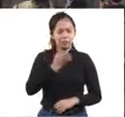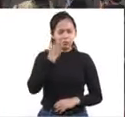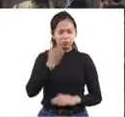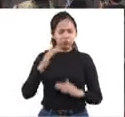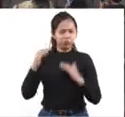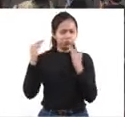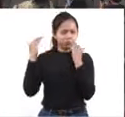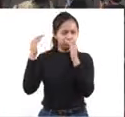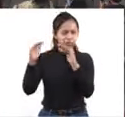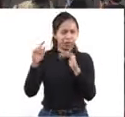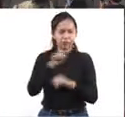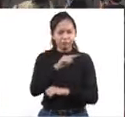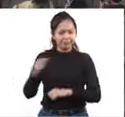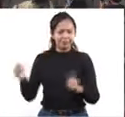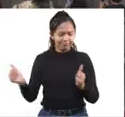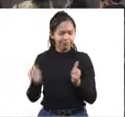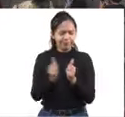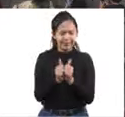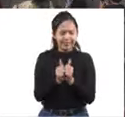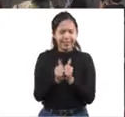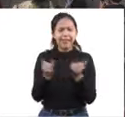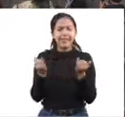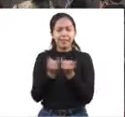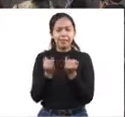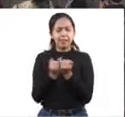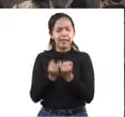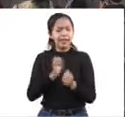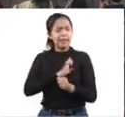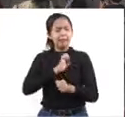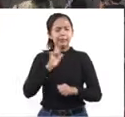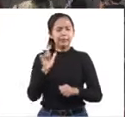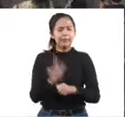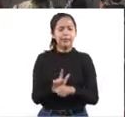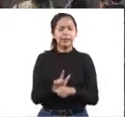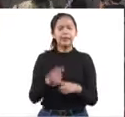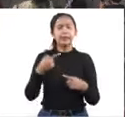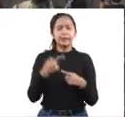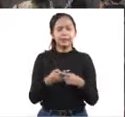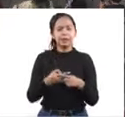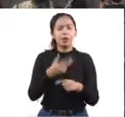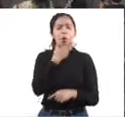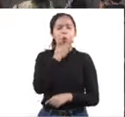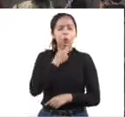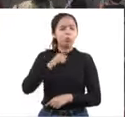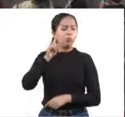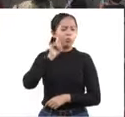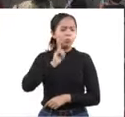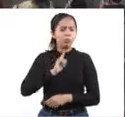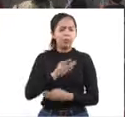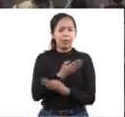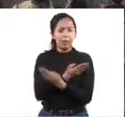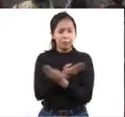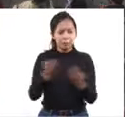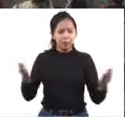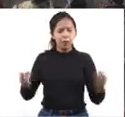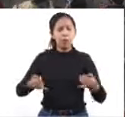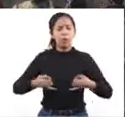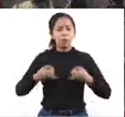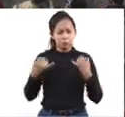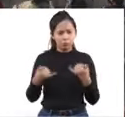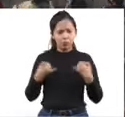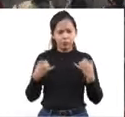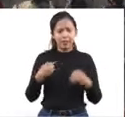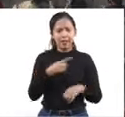nos acompañan, y muy especialmente a todas y todos los jóvenes soñadores